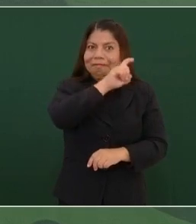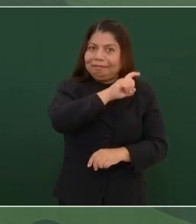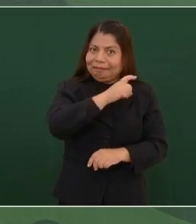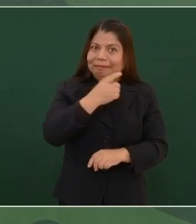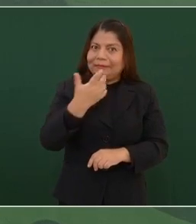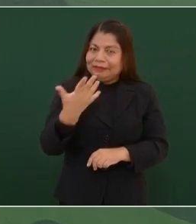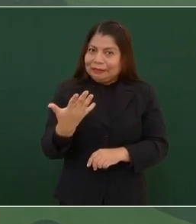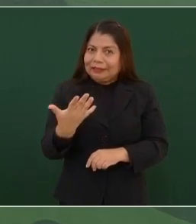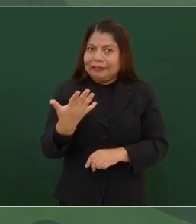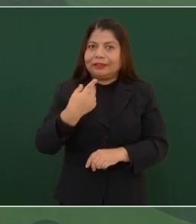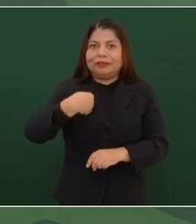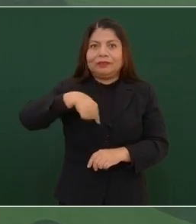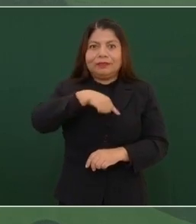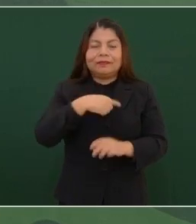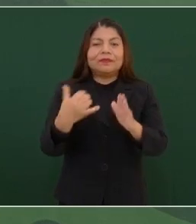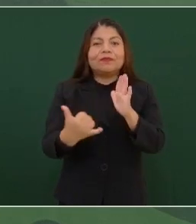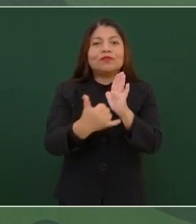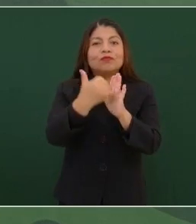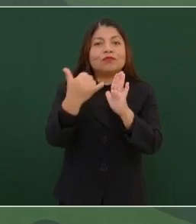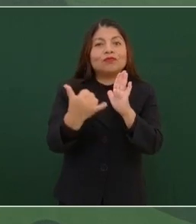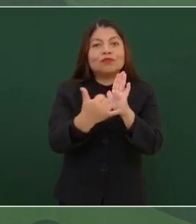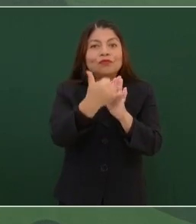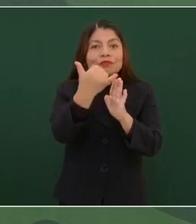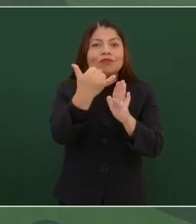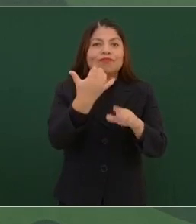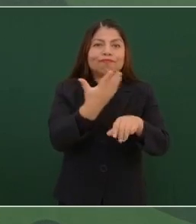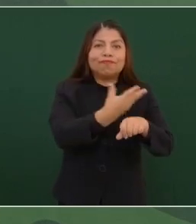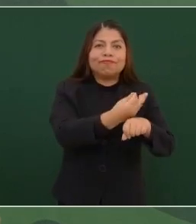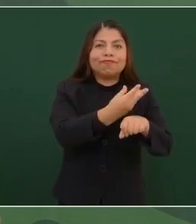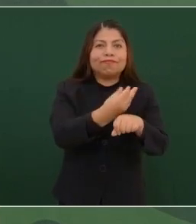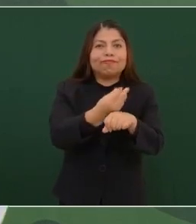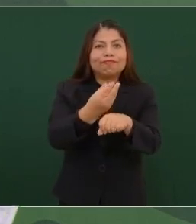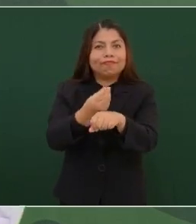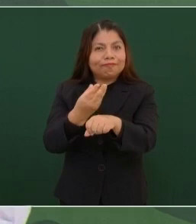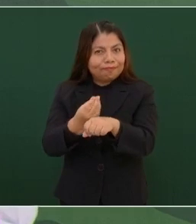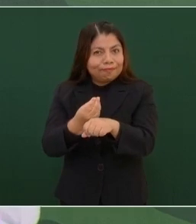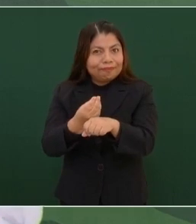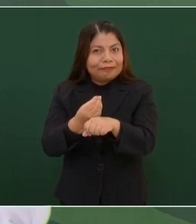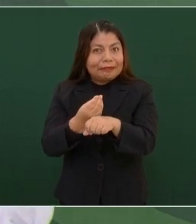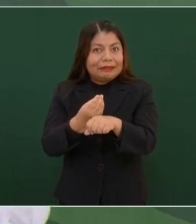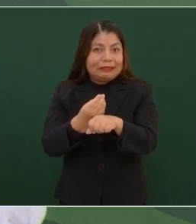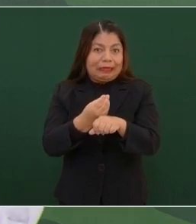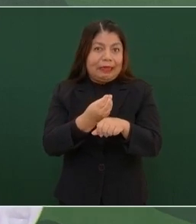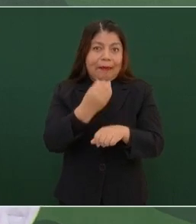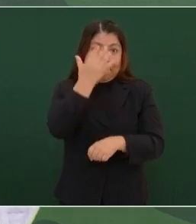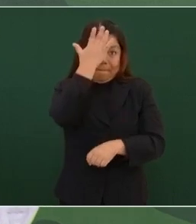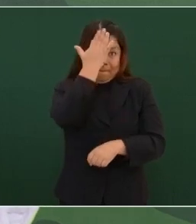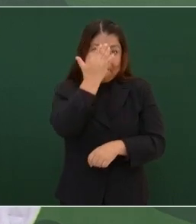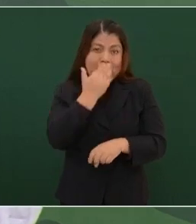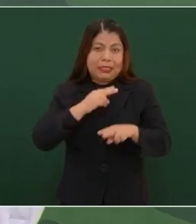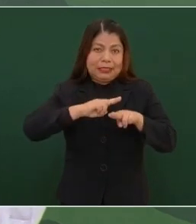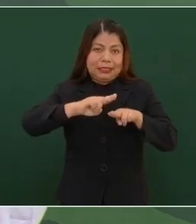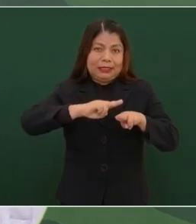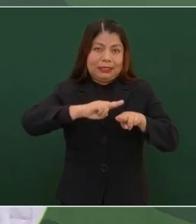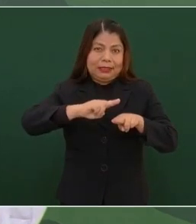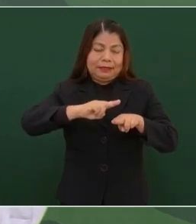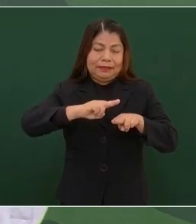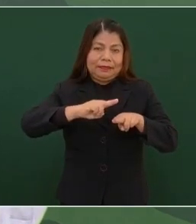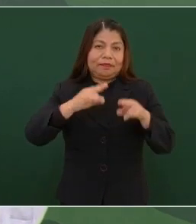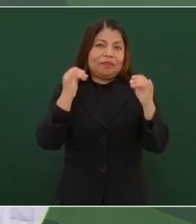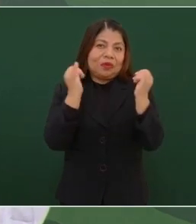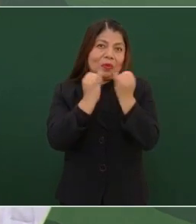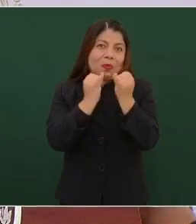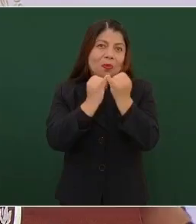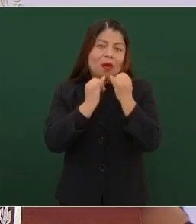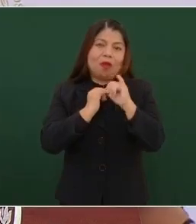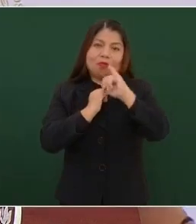está lanzando el puente de Boca del Cerro, en el